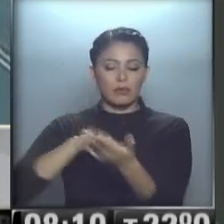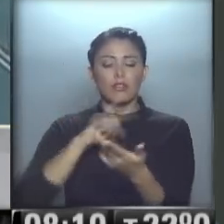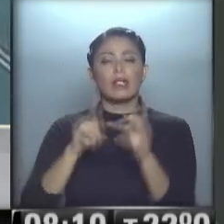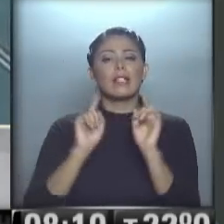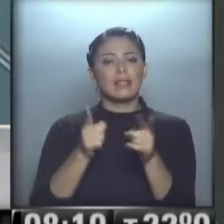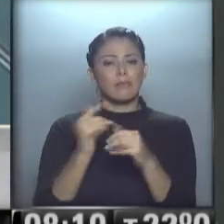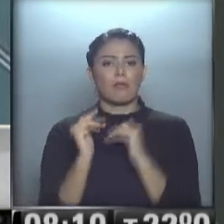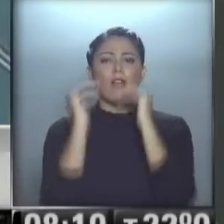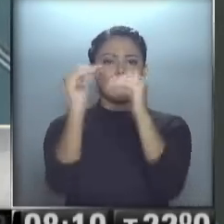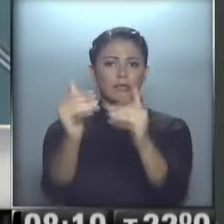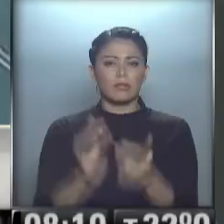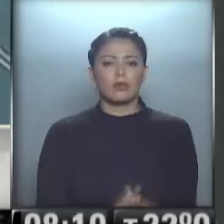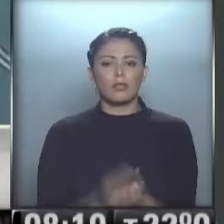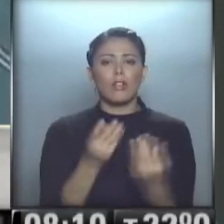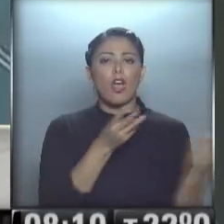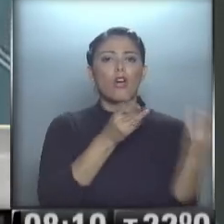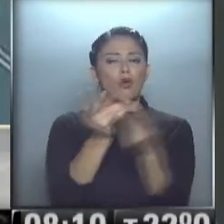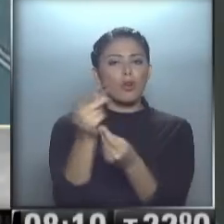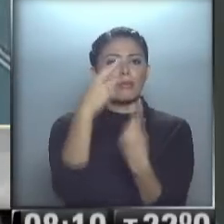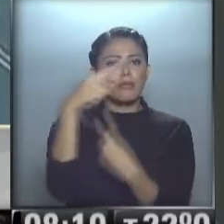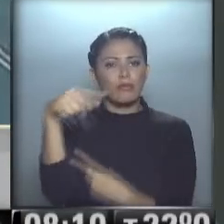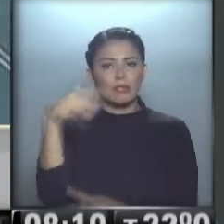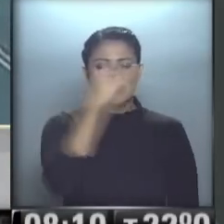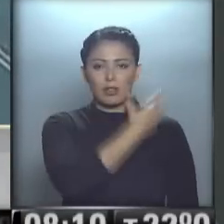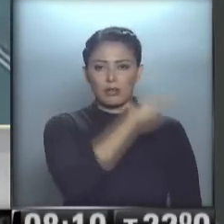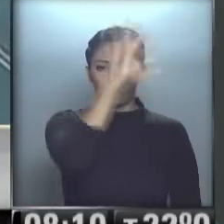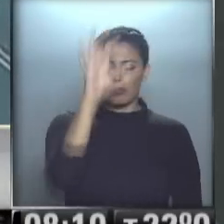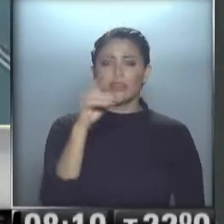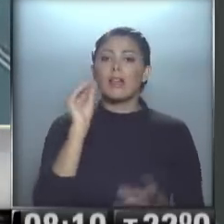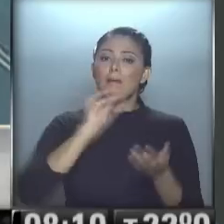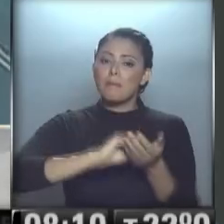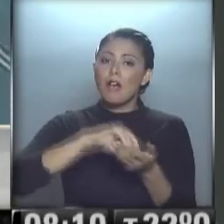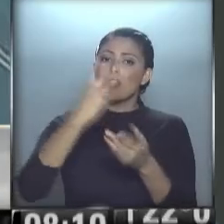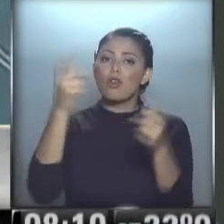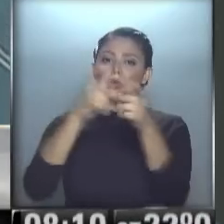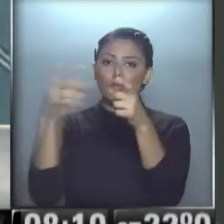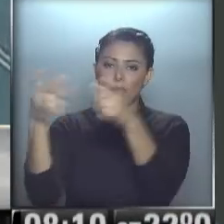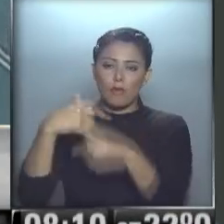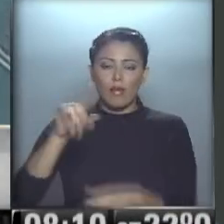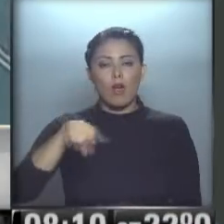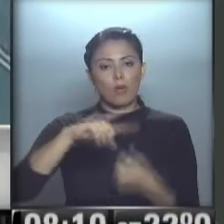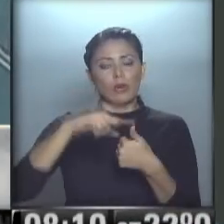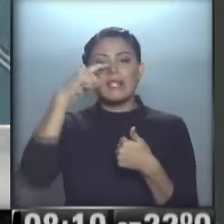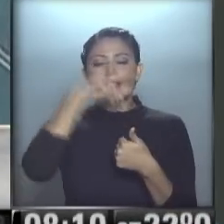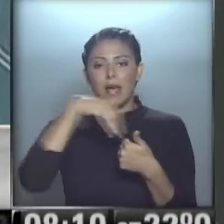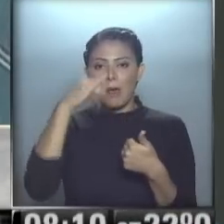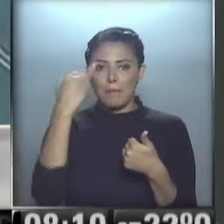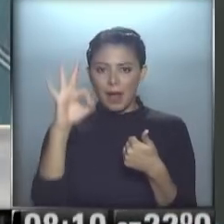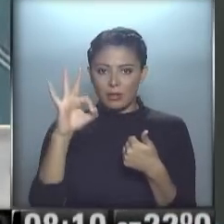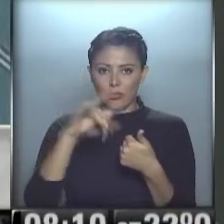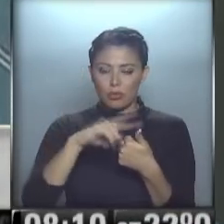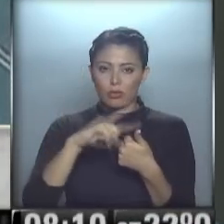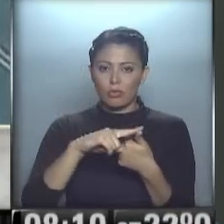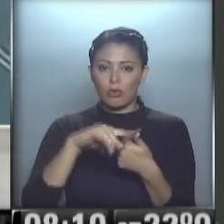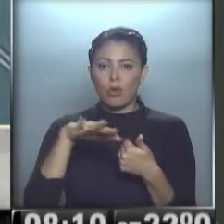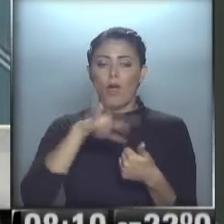salto cualitativo des el punto de vista de compras gubernamentales y se prevén dos reuniones más una para el día 7 de marzo en